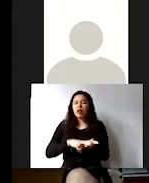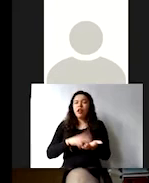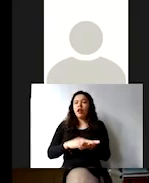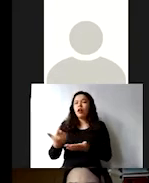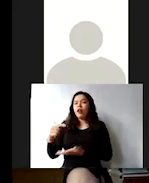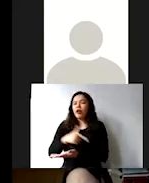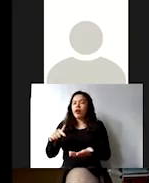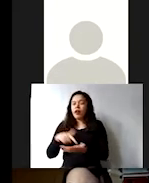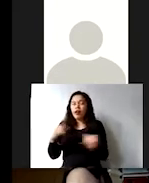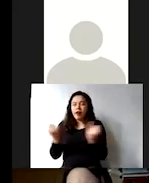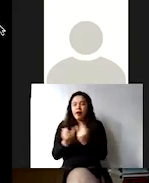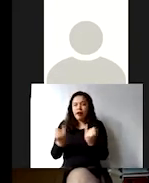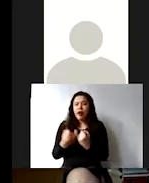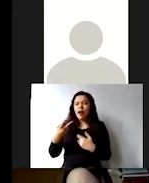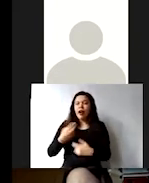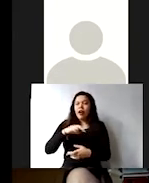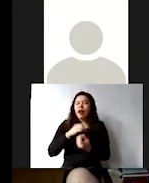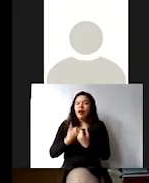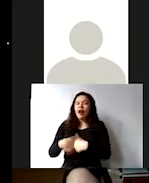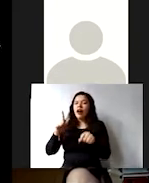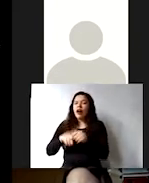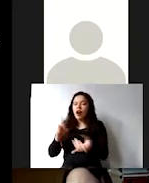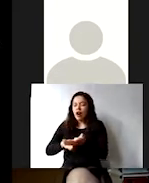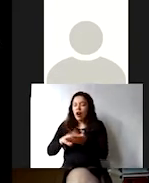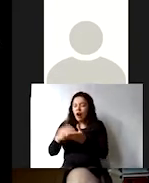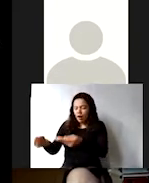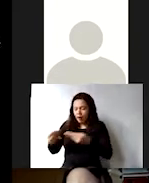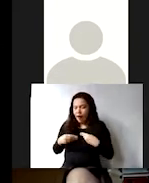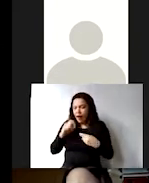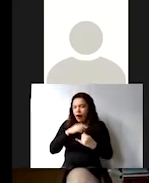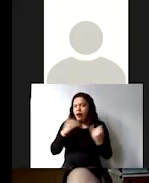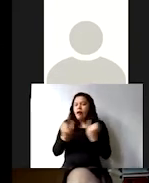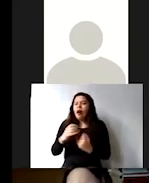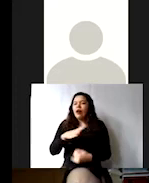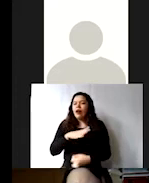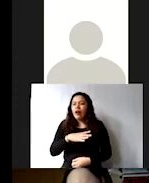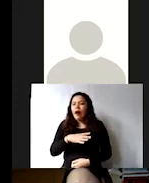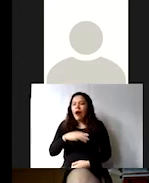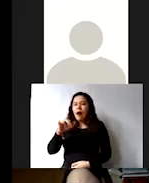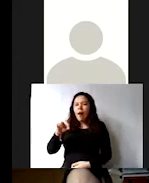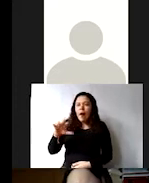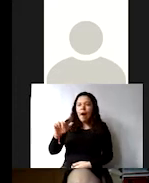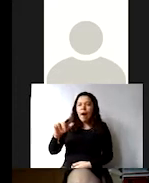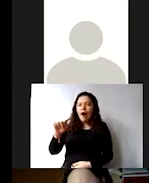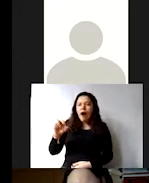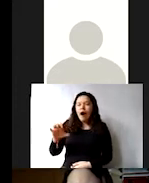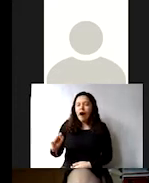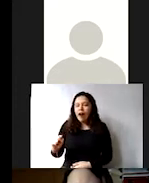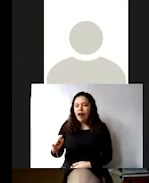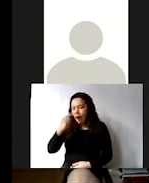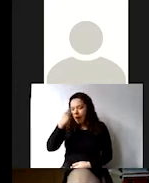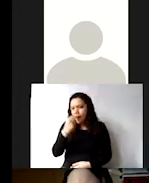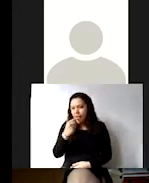lugar, que es lo que nos da el valor social. También tenemos el indicador para